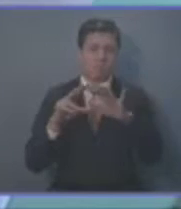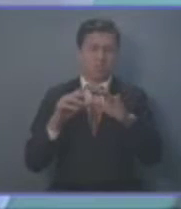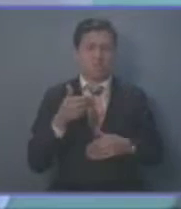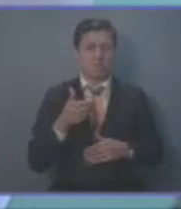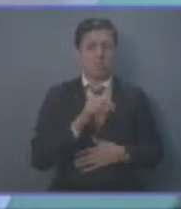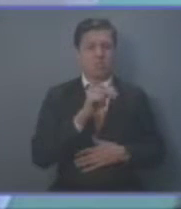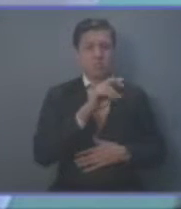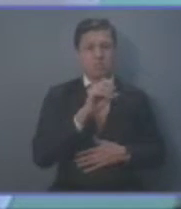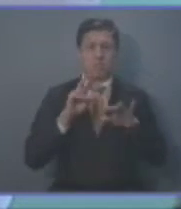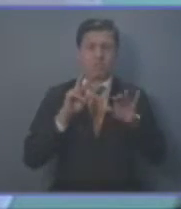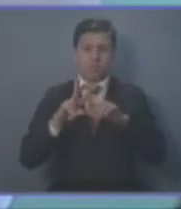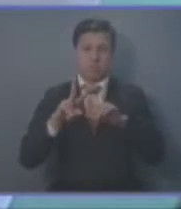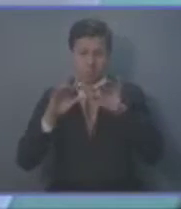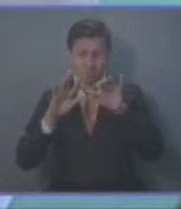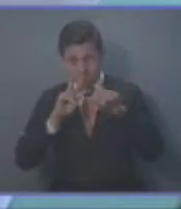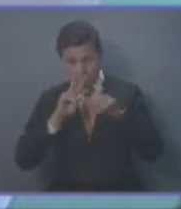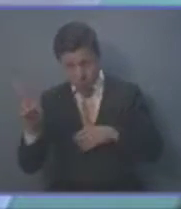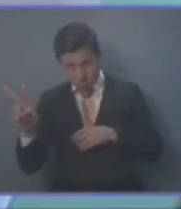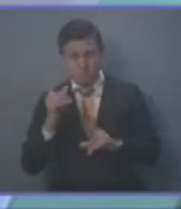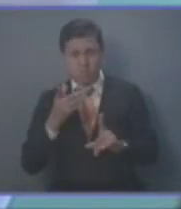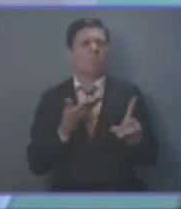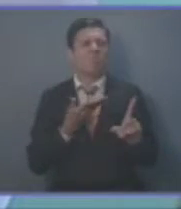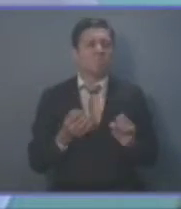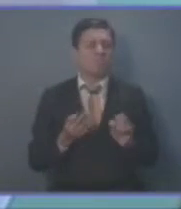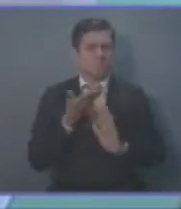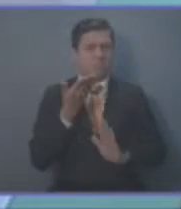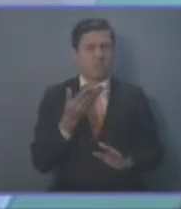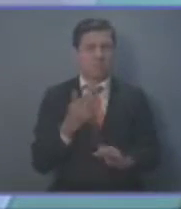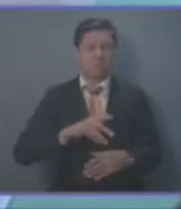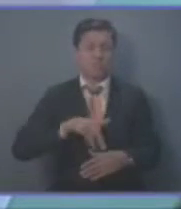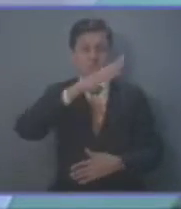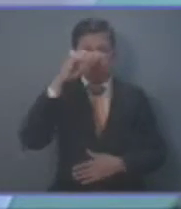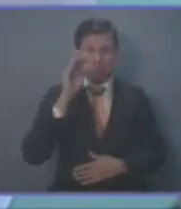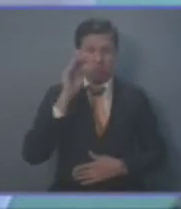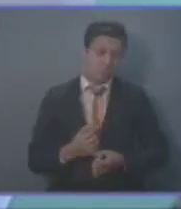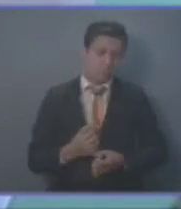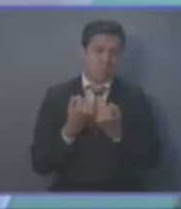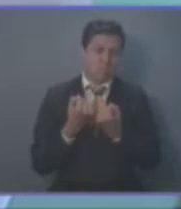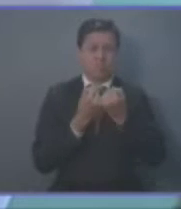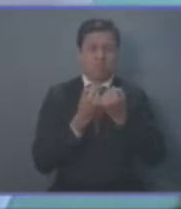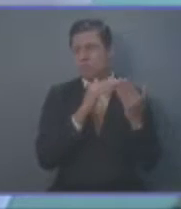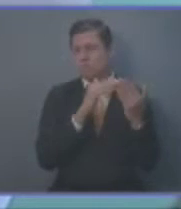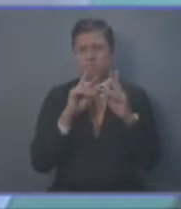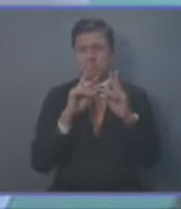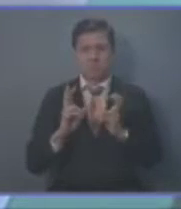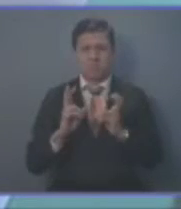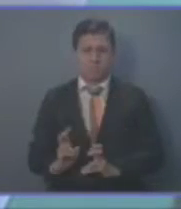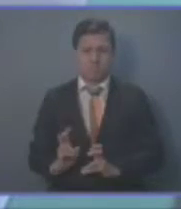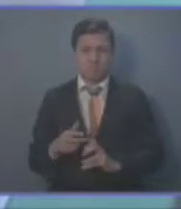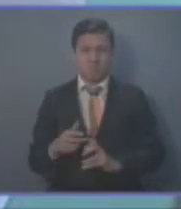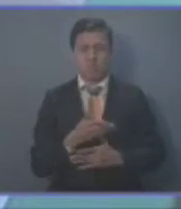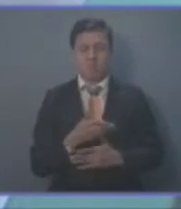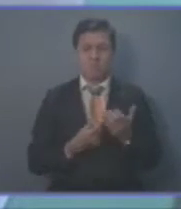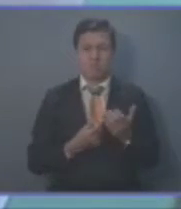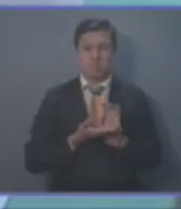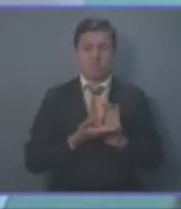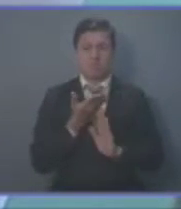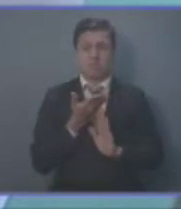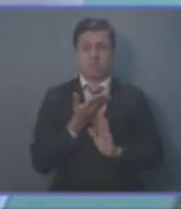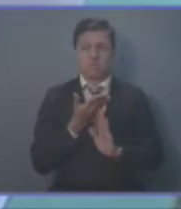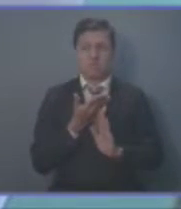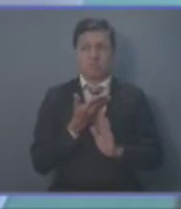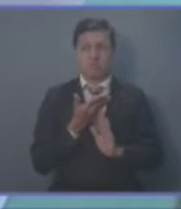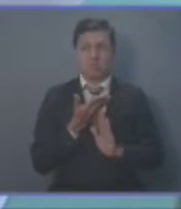2018-2022, con el fin de impulsar el desarrollo de nuestro país desde diferentes áreas y fortalecer la formación